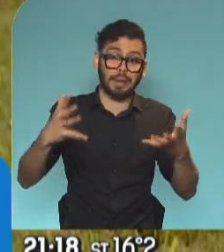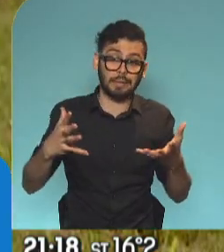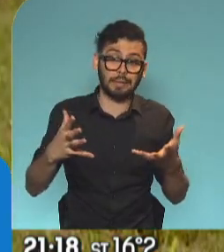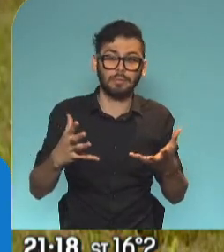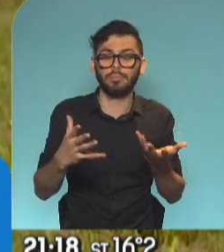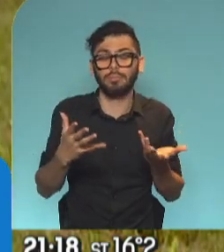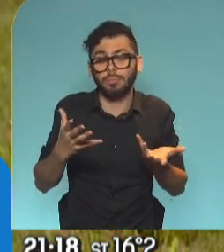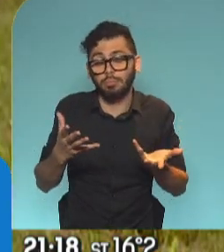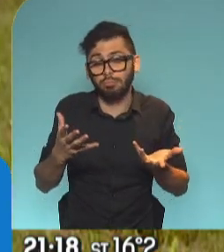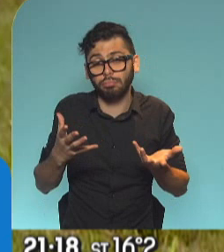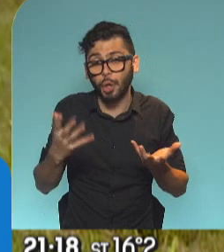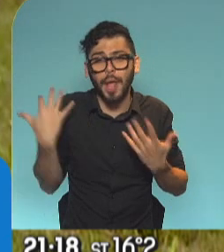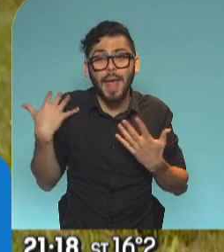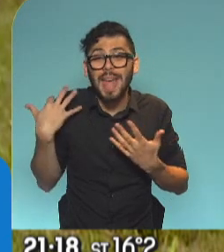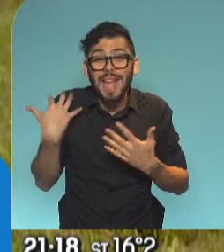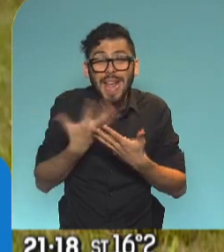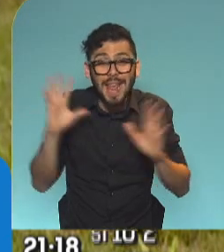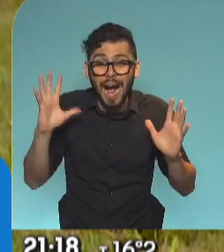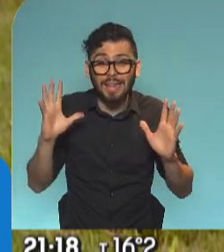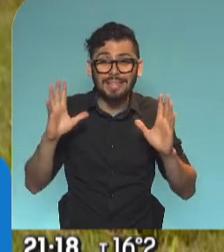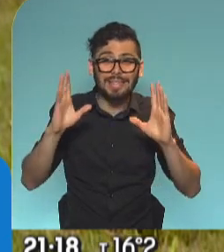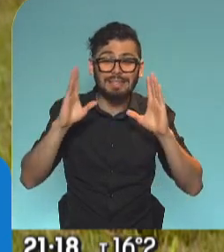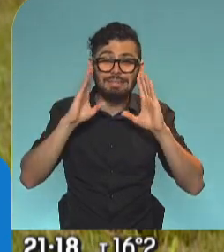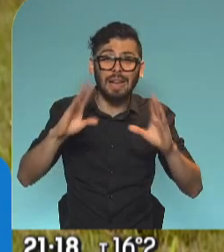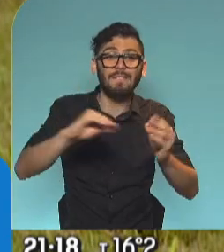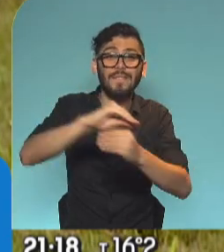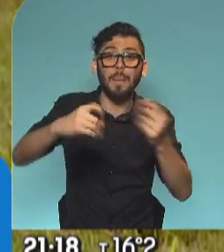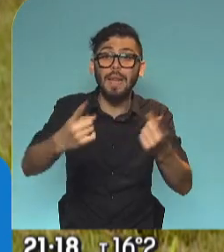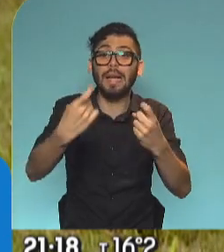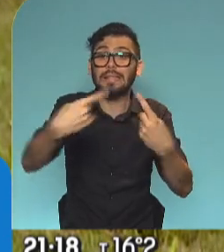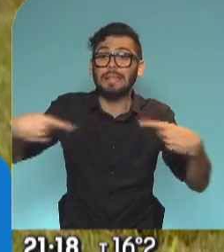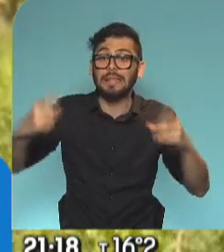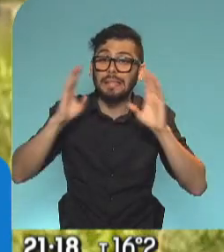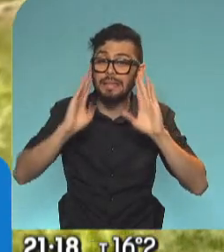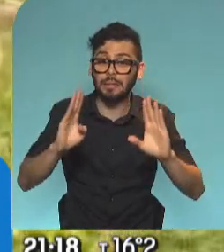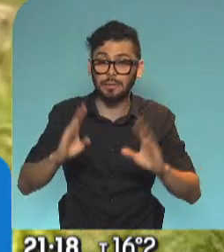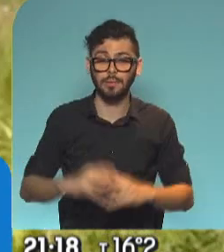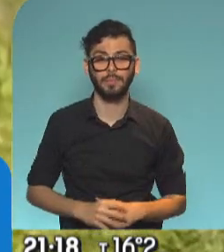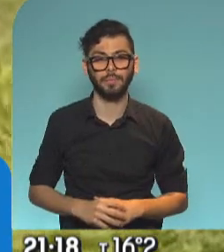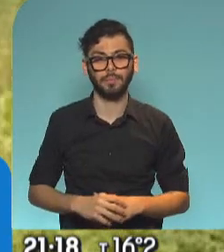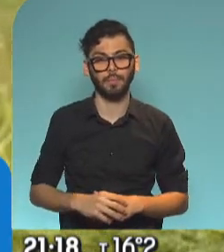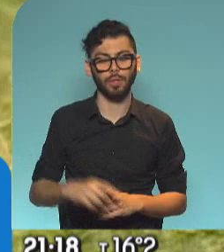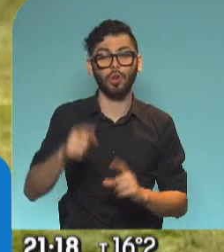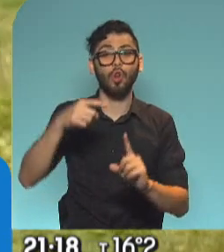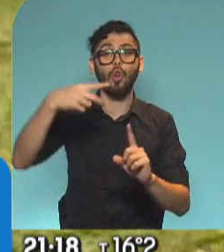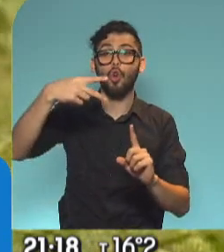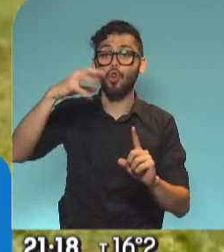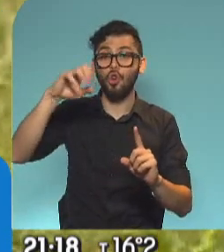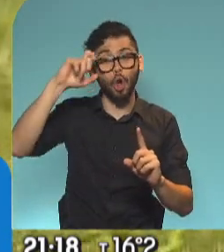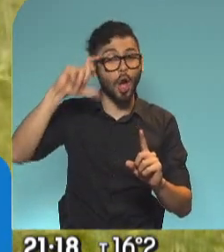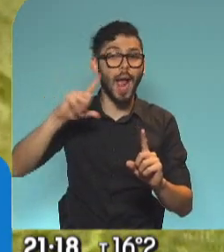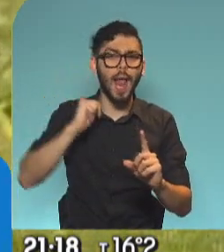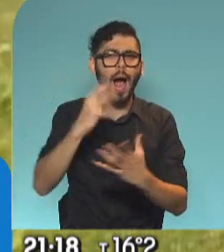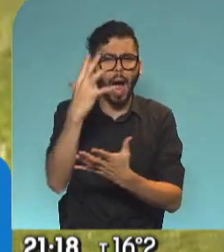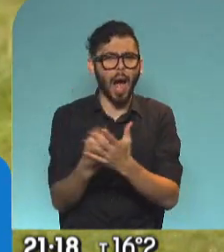en general tratando de paliar la contingencia de todas las familias. Noelia aceptó la propuesta del gobierno bonaerense, dejó el